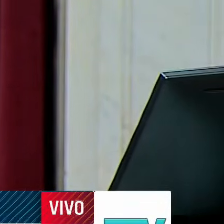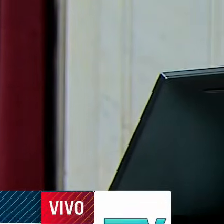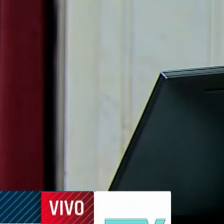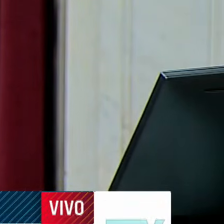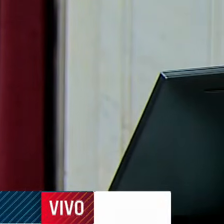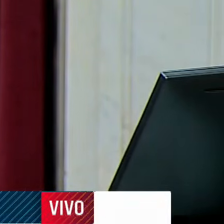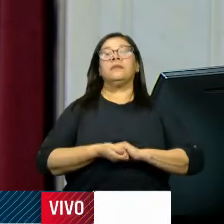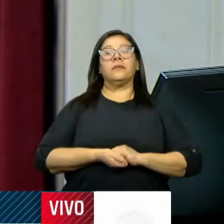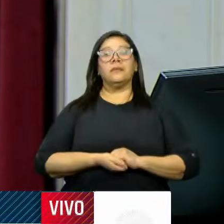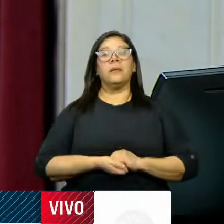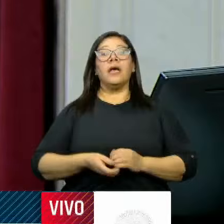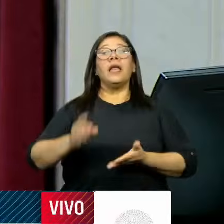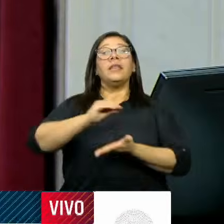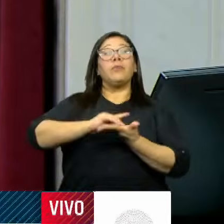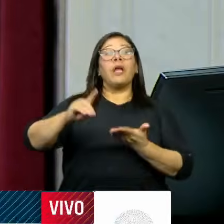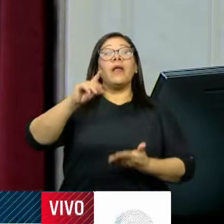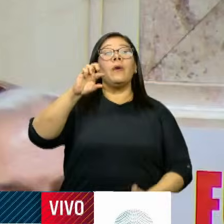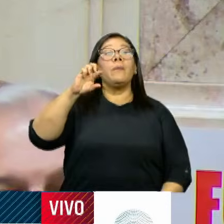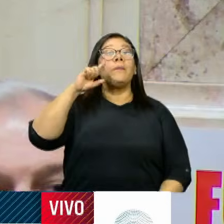Pitrola, tiene la palabra.